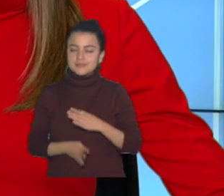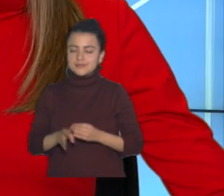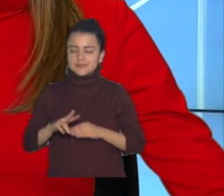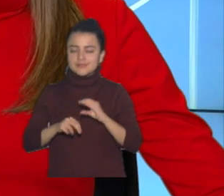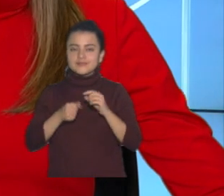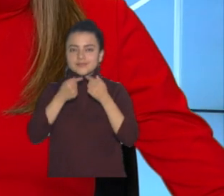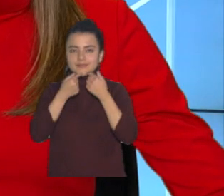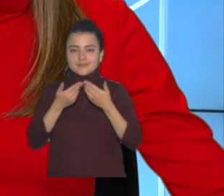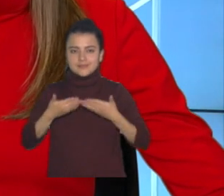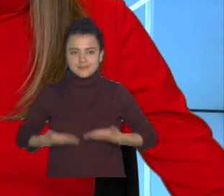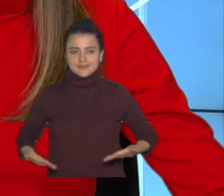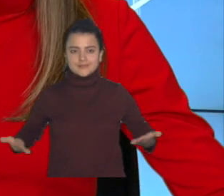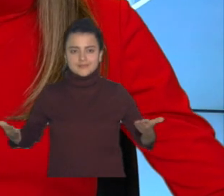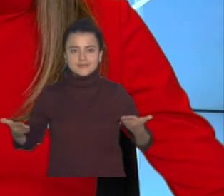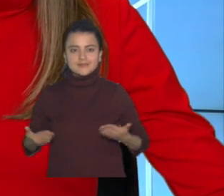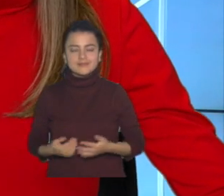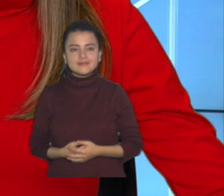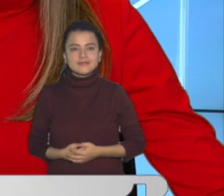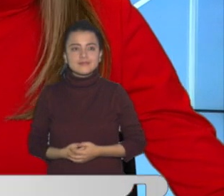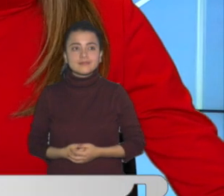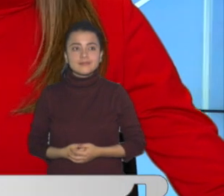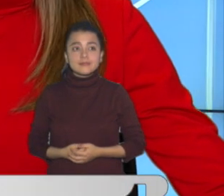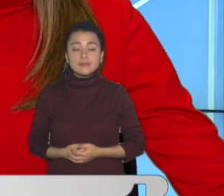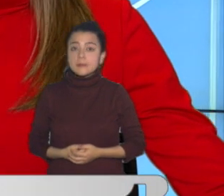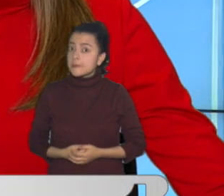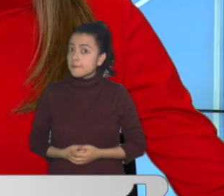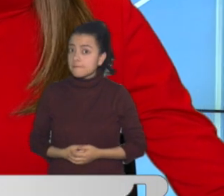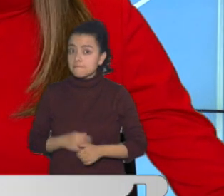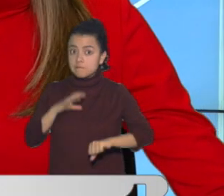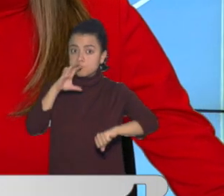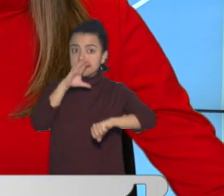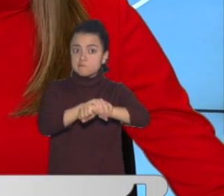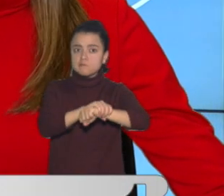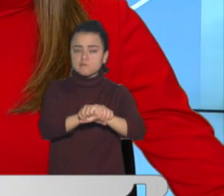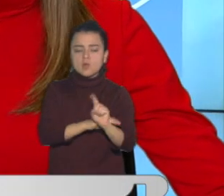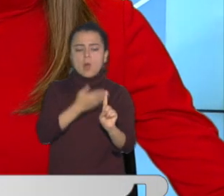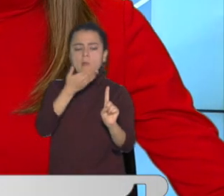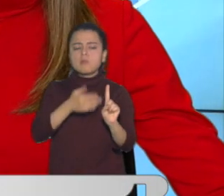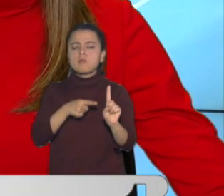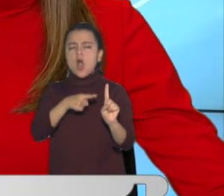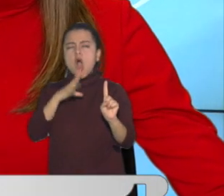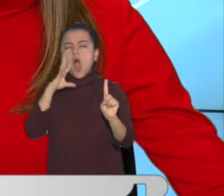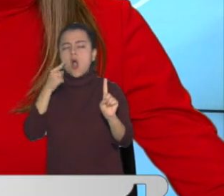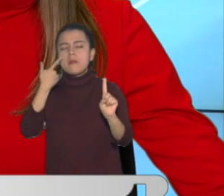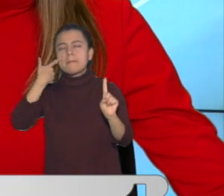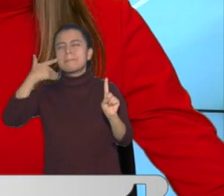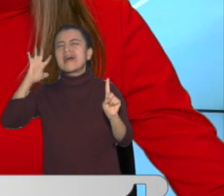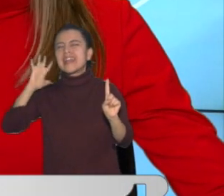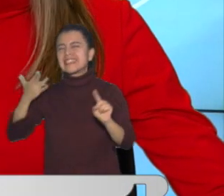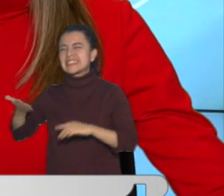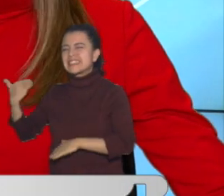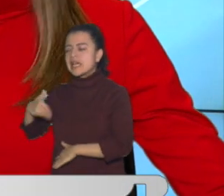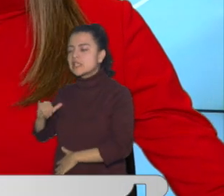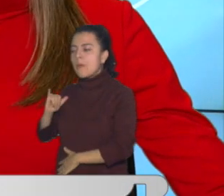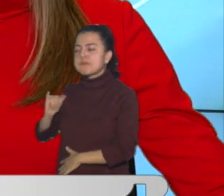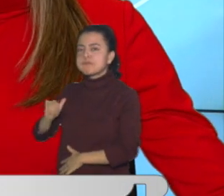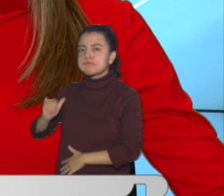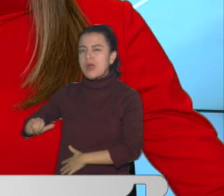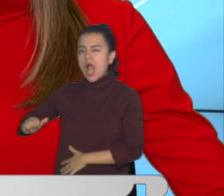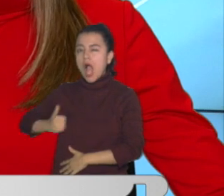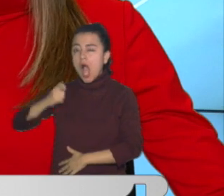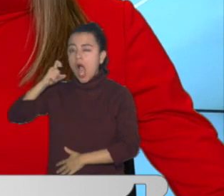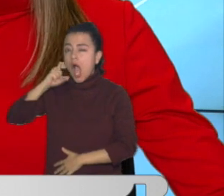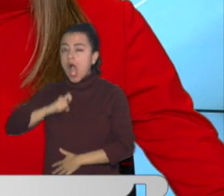Seguimos en Noticentro 1 CMI. Fue capturado en Magangué un hombre señalado de abusar a una menor de 11 años